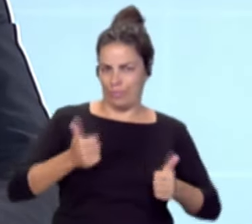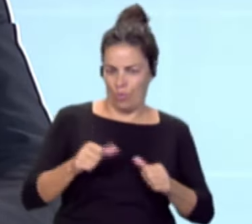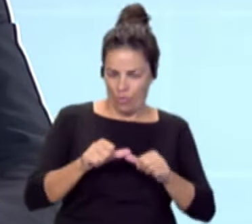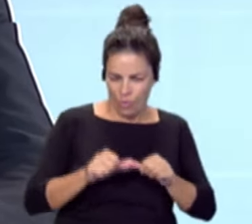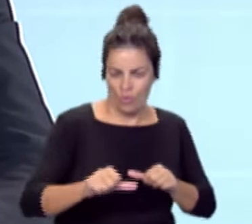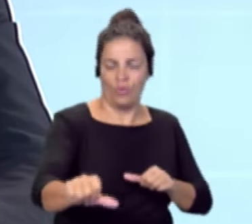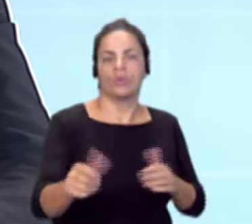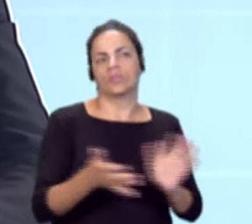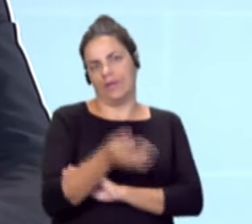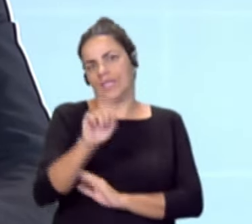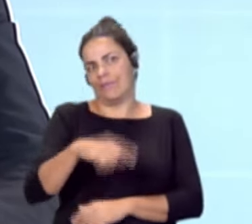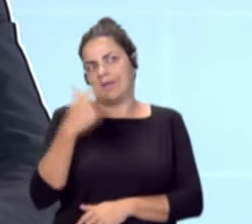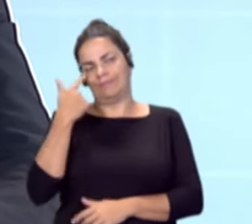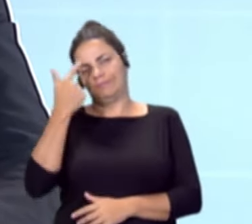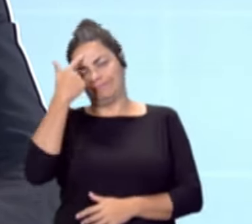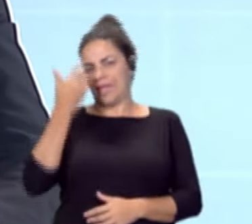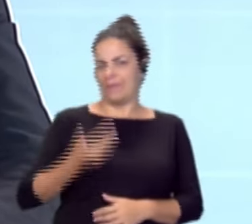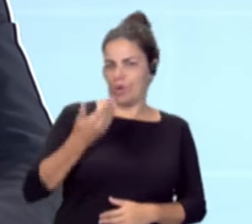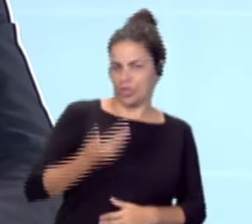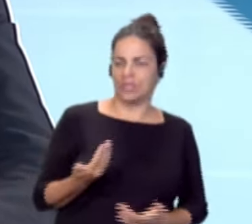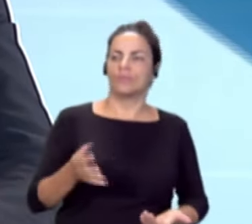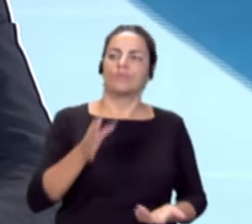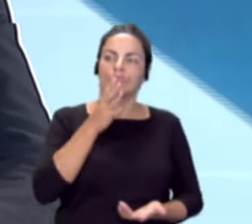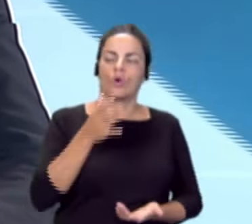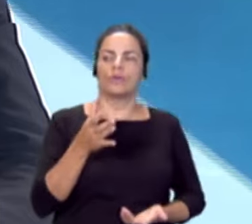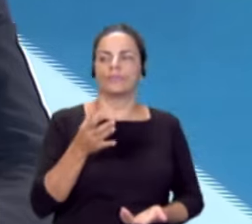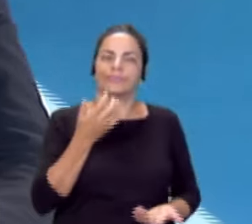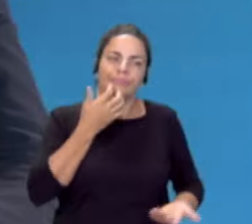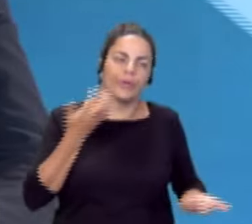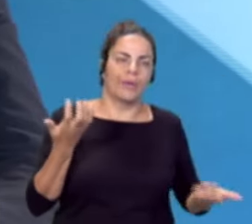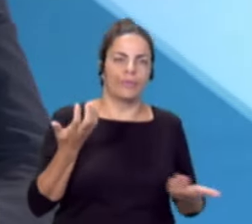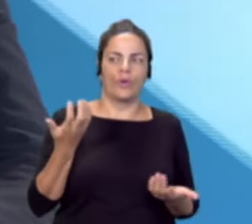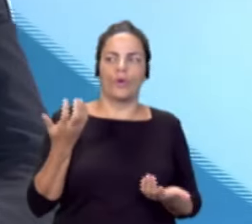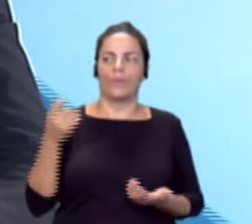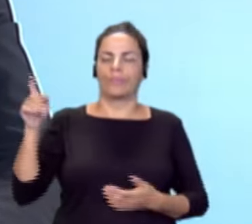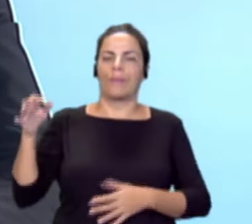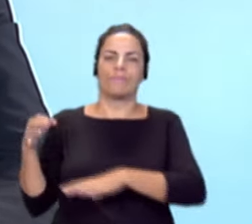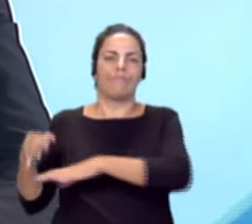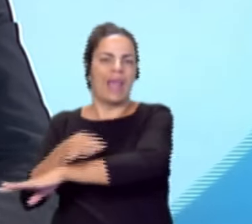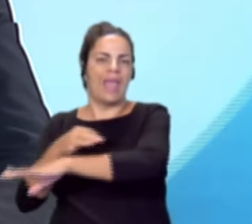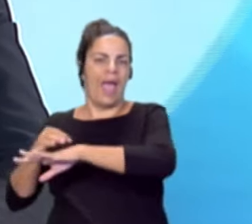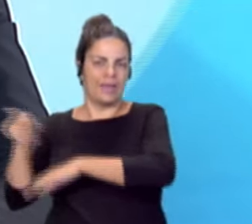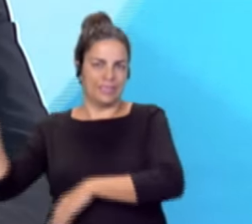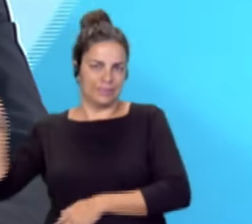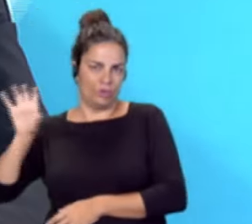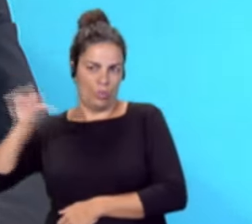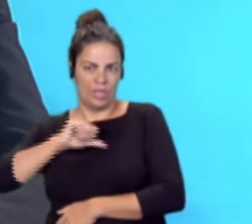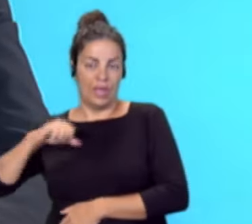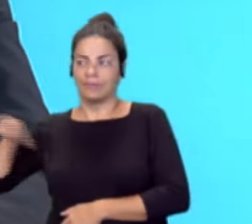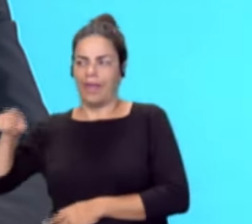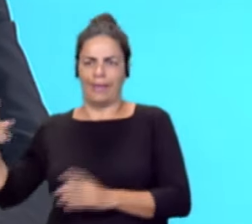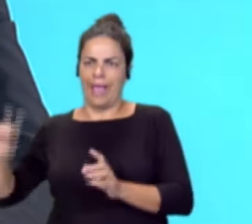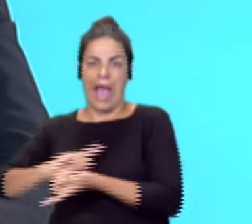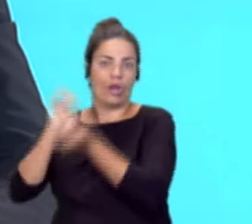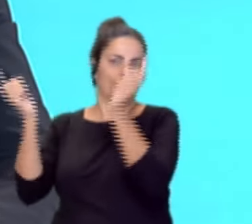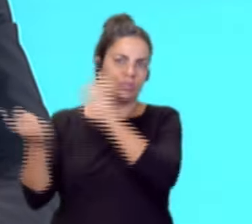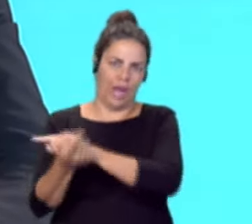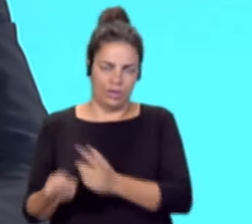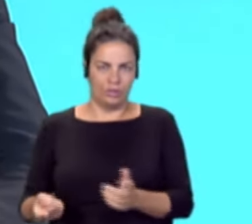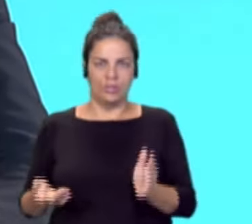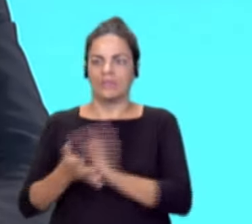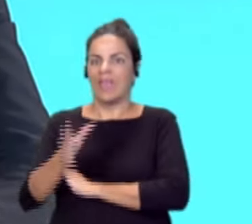en cuenta en ese sentido, ¿no? Porque podemos ver como una comunidad como es la de Baleares, donde es justamente al contrario, o sea, le baja